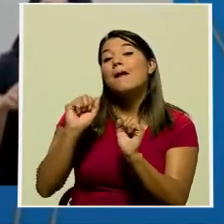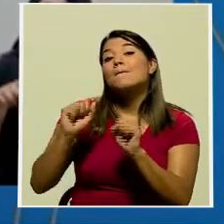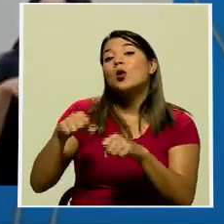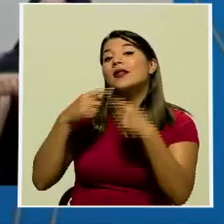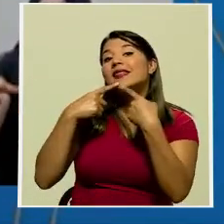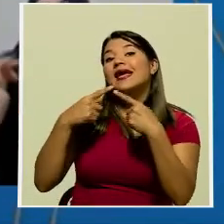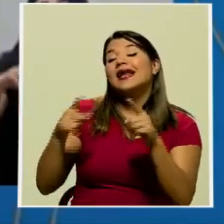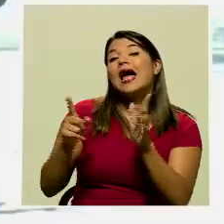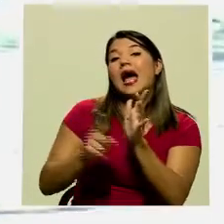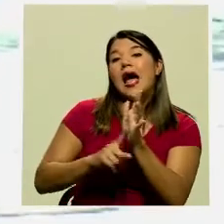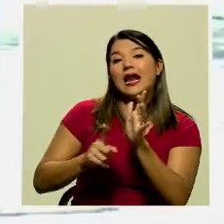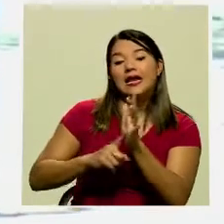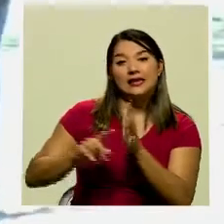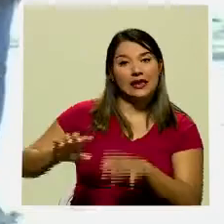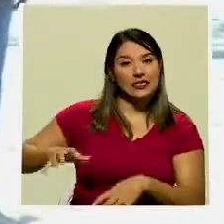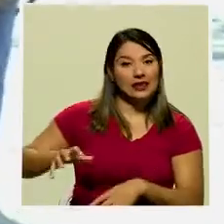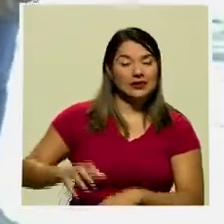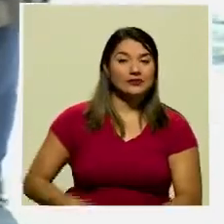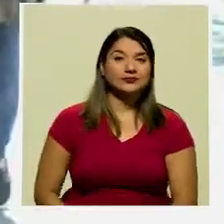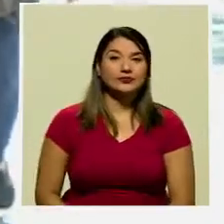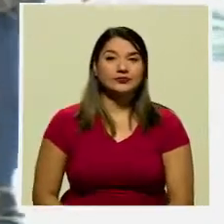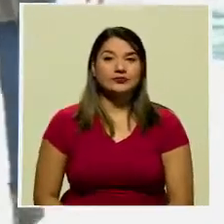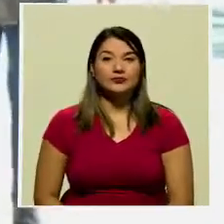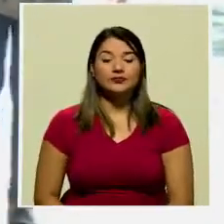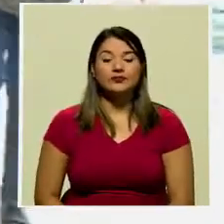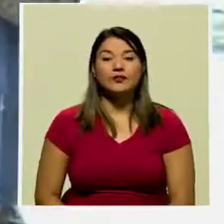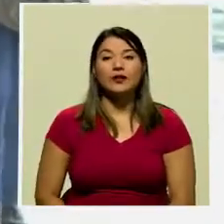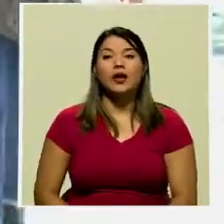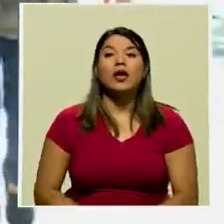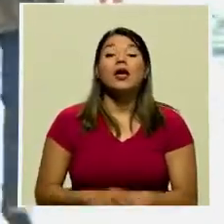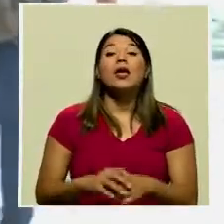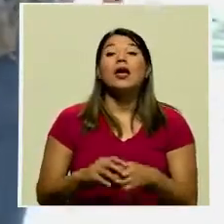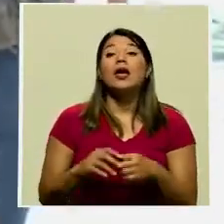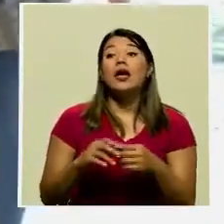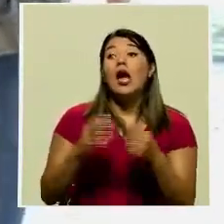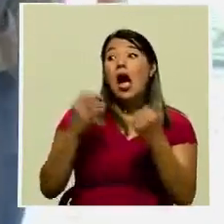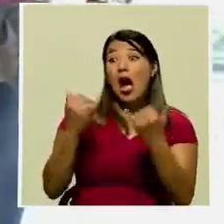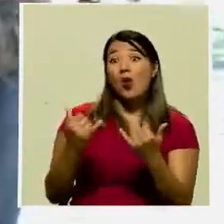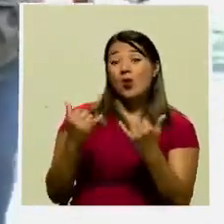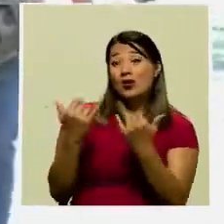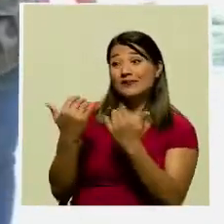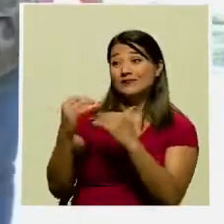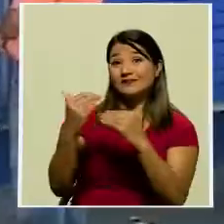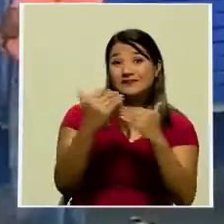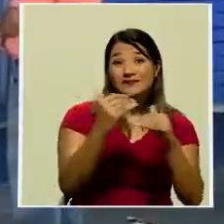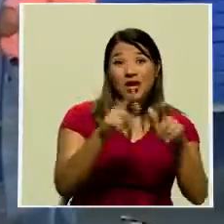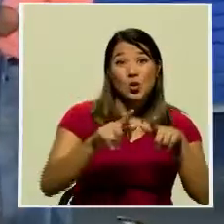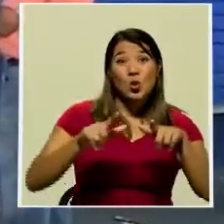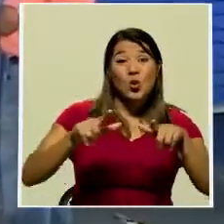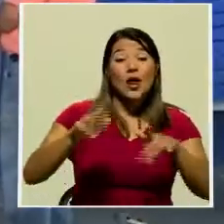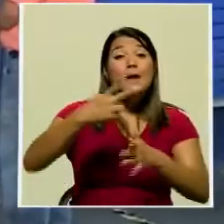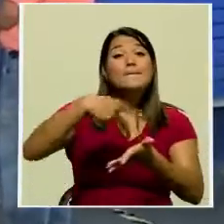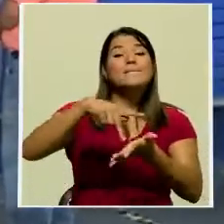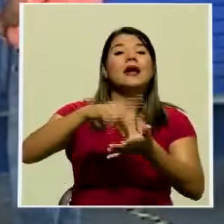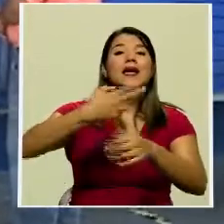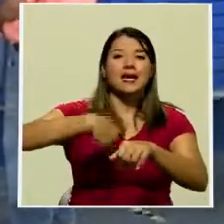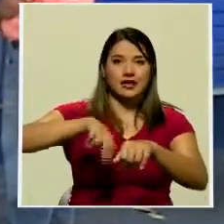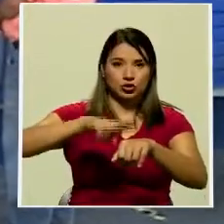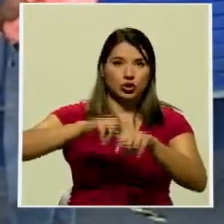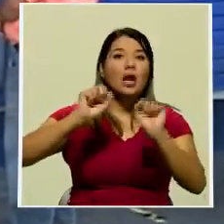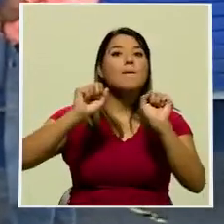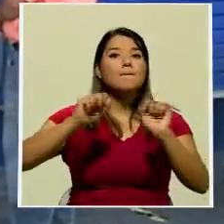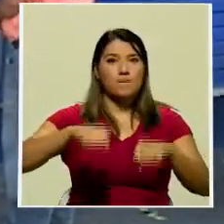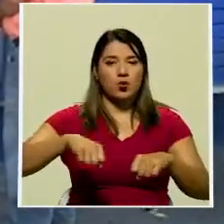en alerta naranja. En cuanto al aforo, se detalló que los parques nacionales podrán funcionar con un aforo al